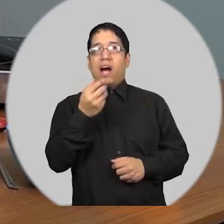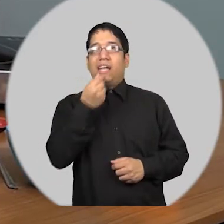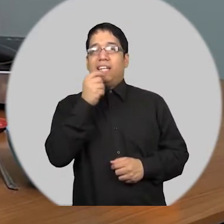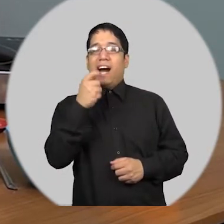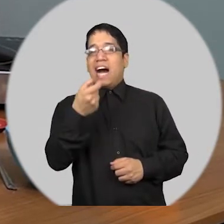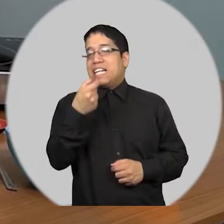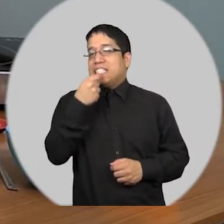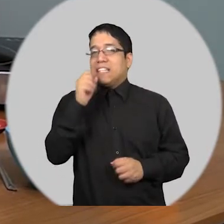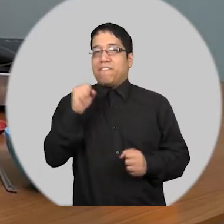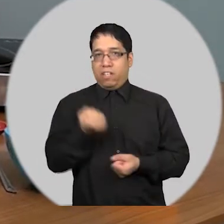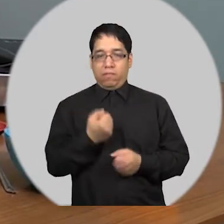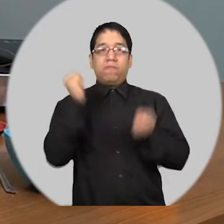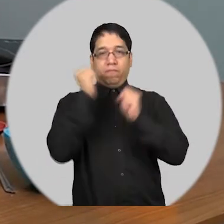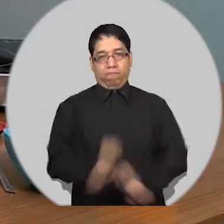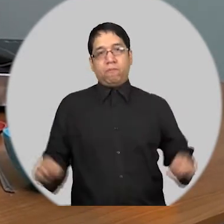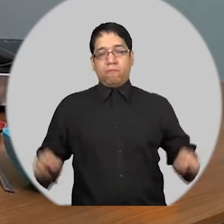frío,